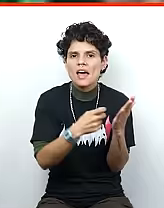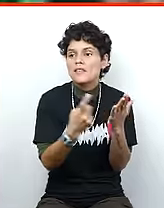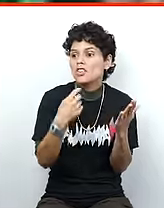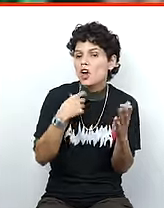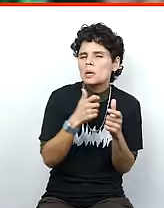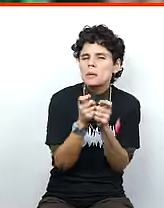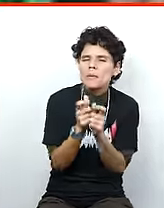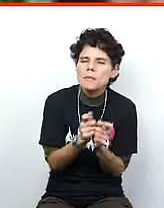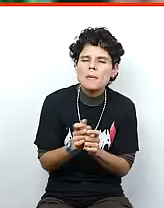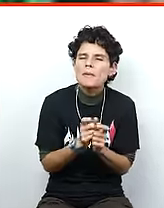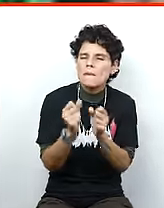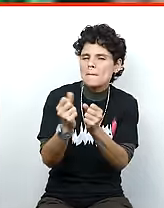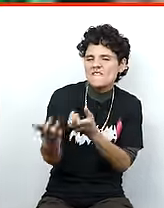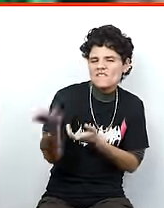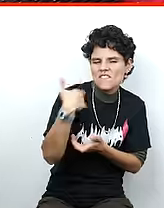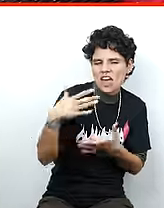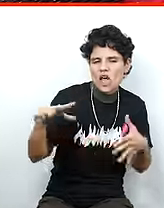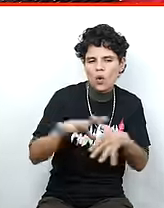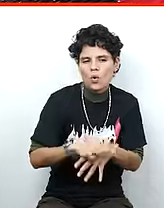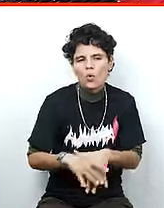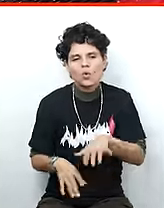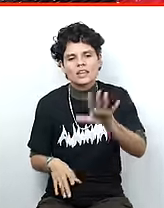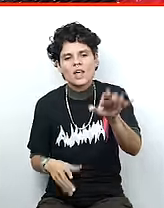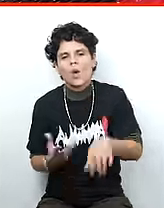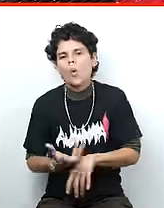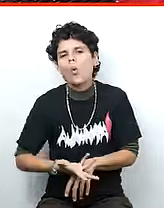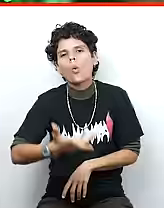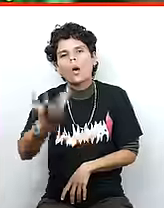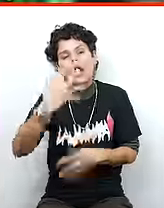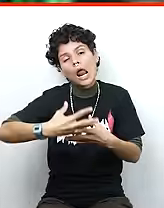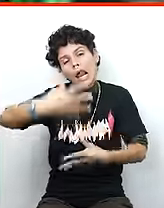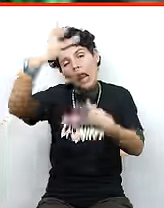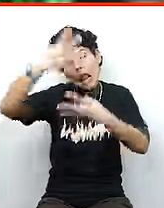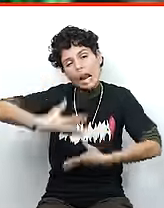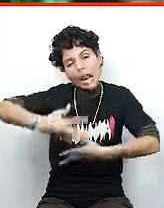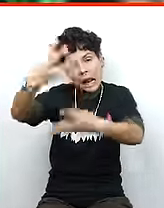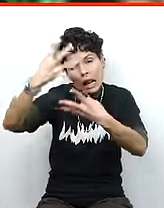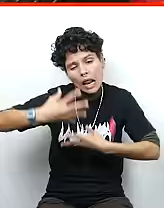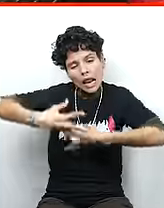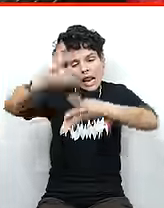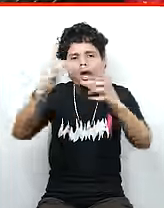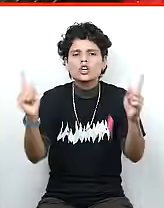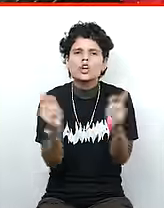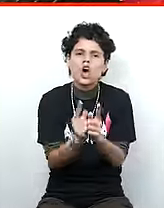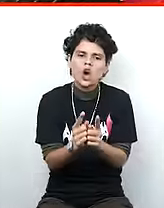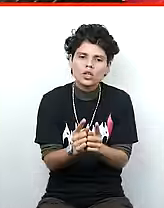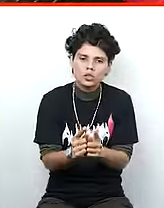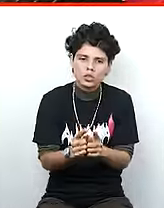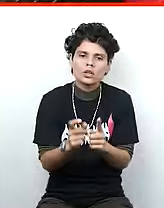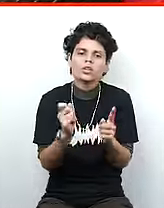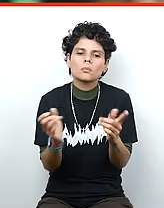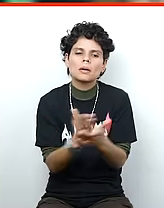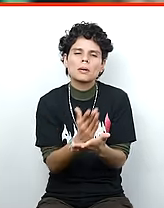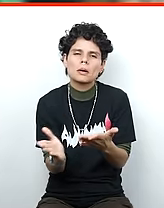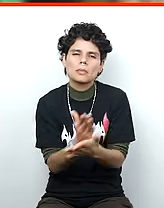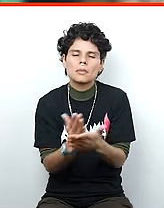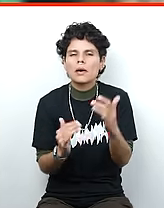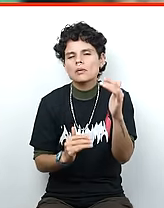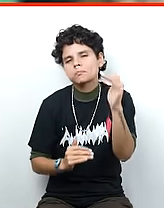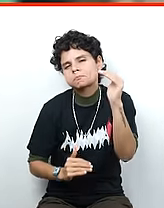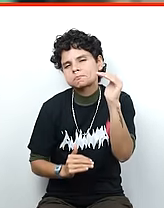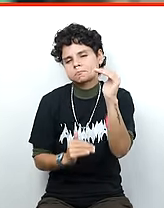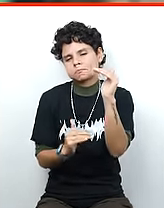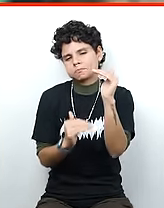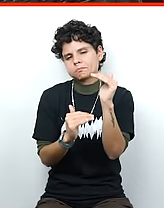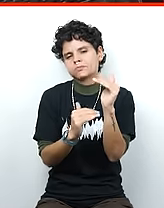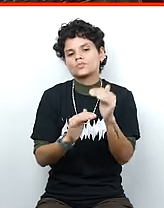para que venga a la junta o que hagamos una junta. Y todo, ah, es terrible, weón, 50 líneas. Me digo, escribe más corto y reducí.